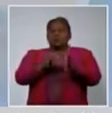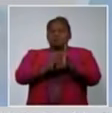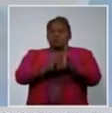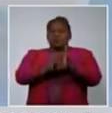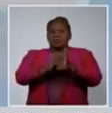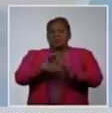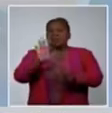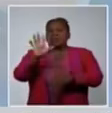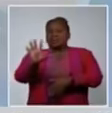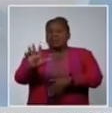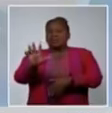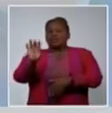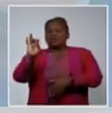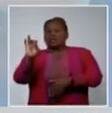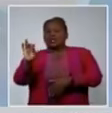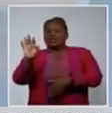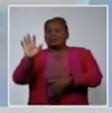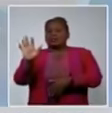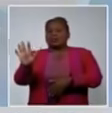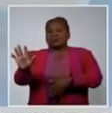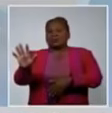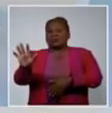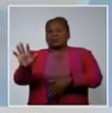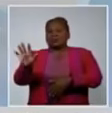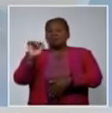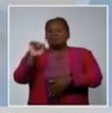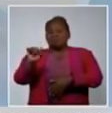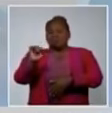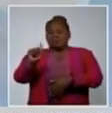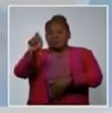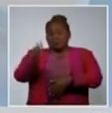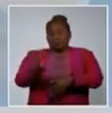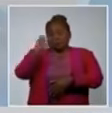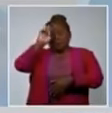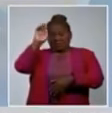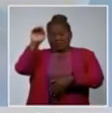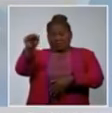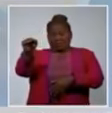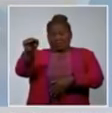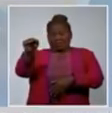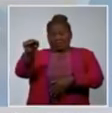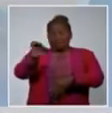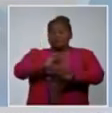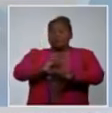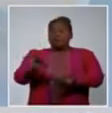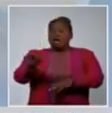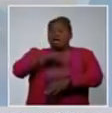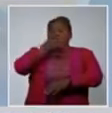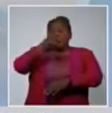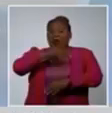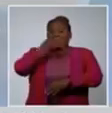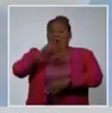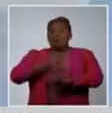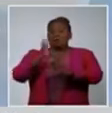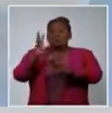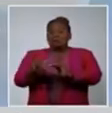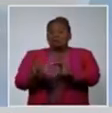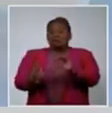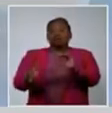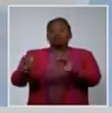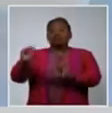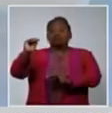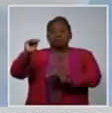4.575 estos son los casos activos que con una cifra superior a la del día dolor